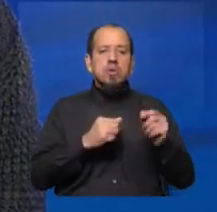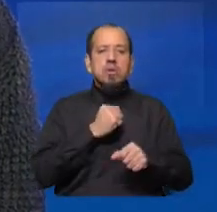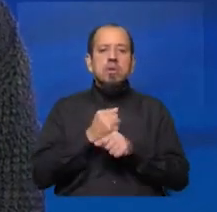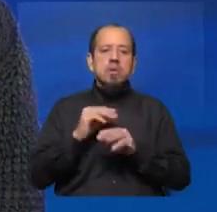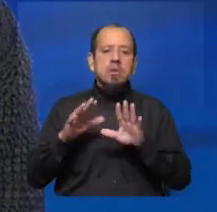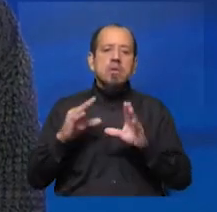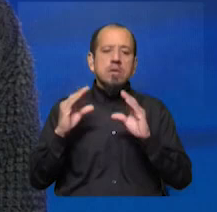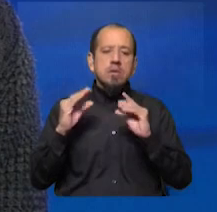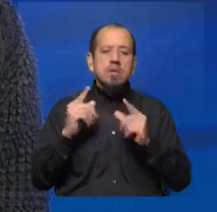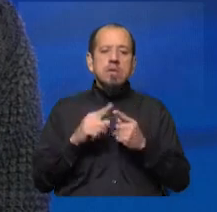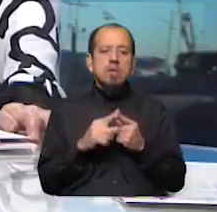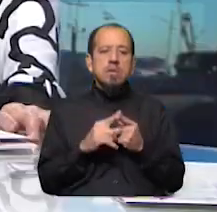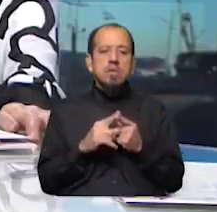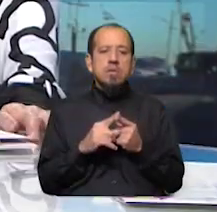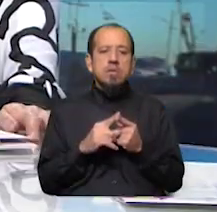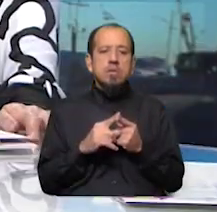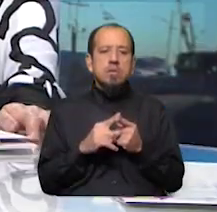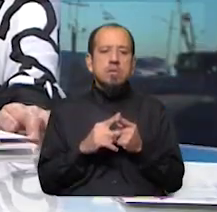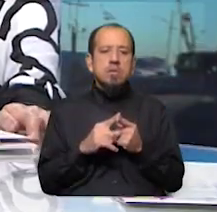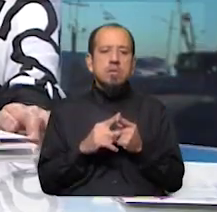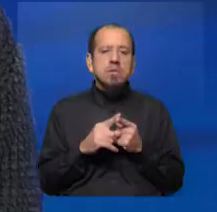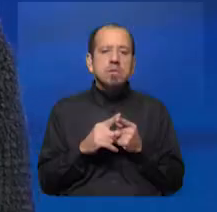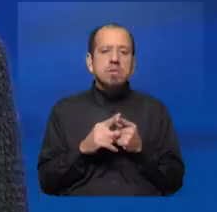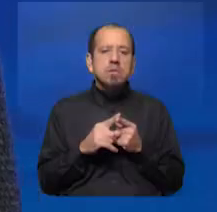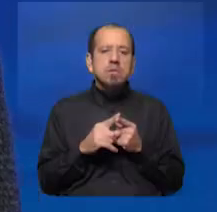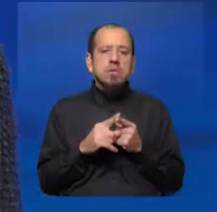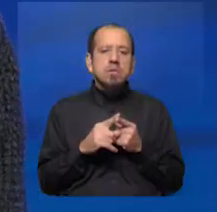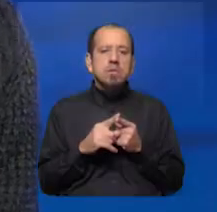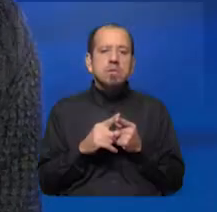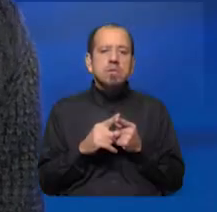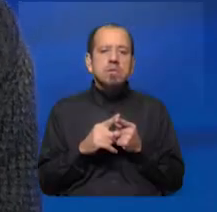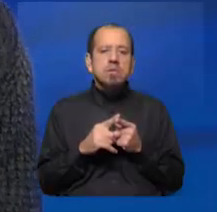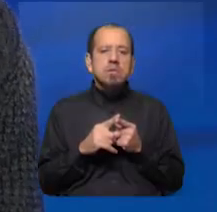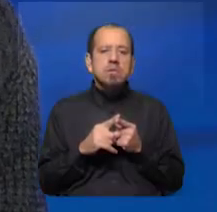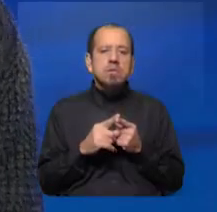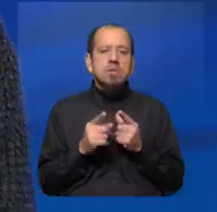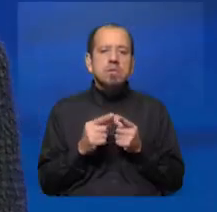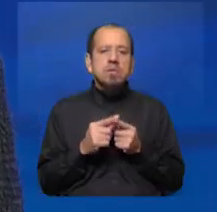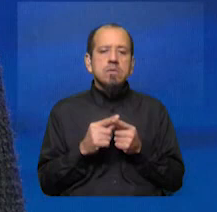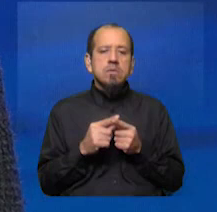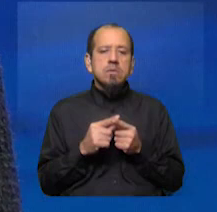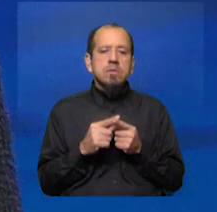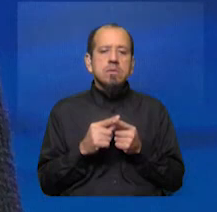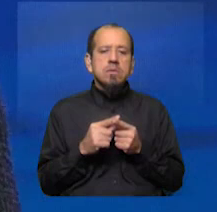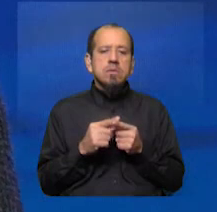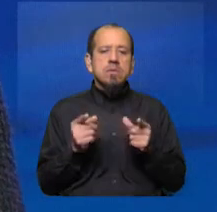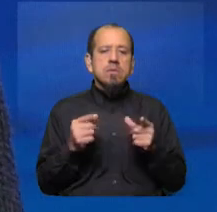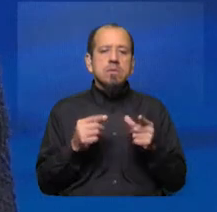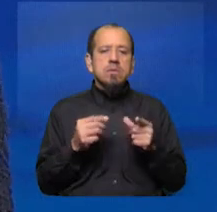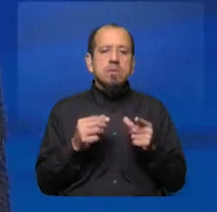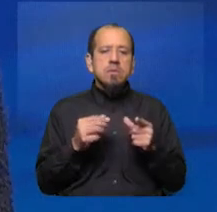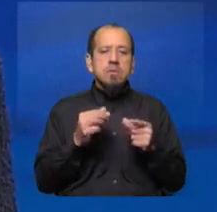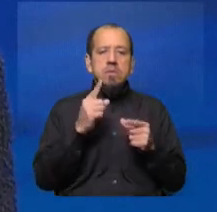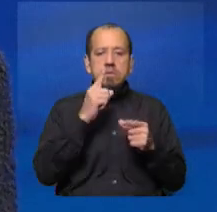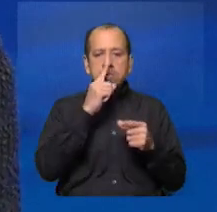y en la entrada Se llevan el librito de pelo duro Gracias Este sí los 1200